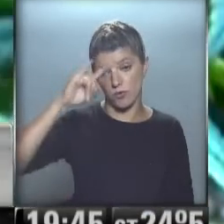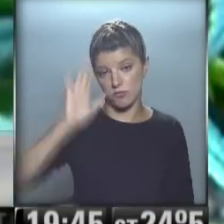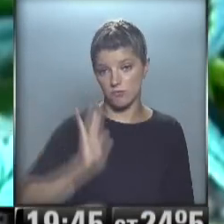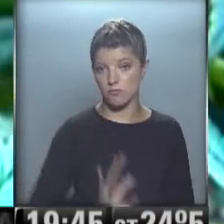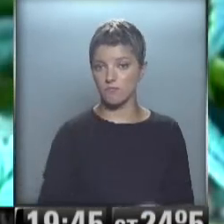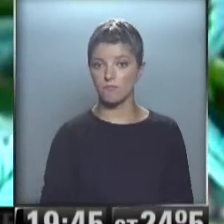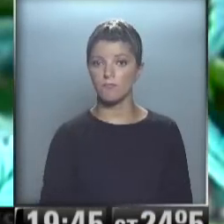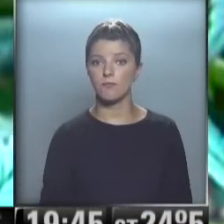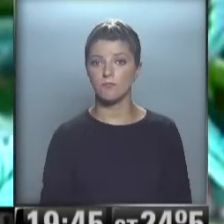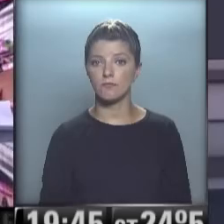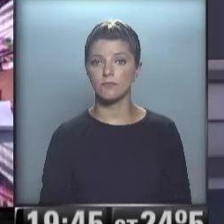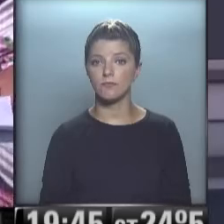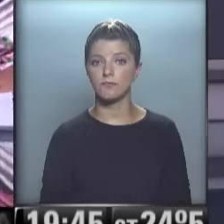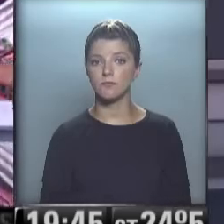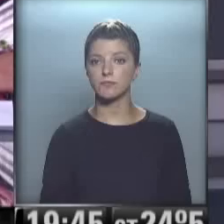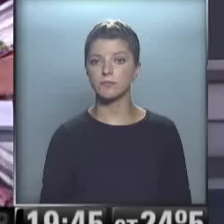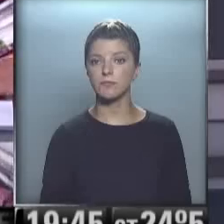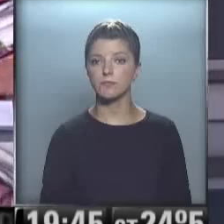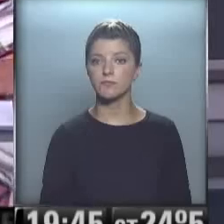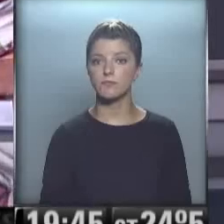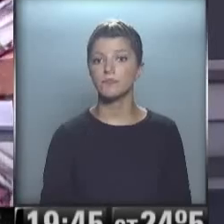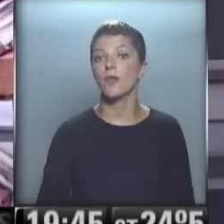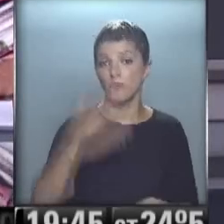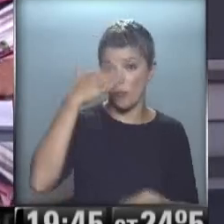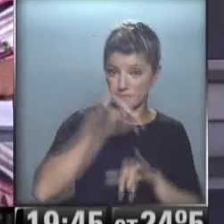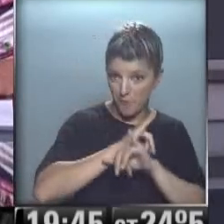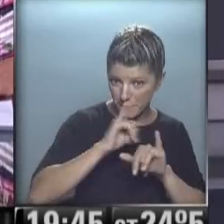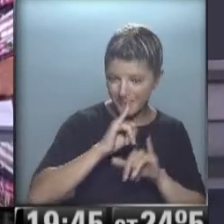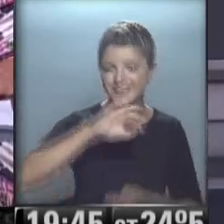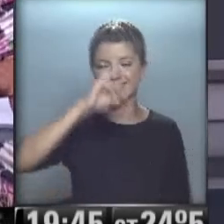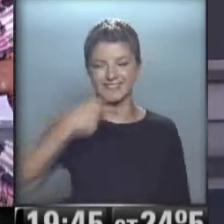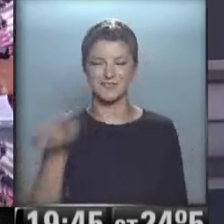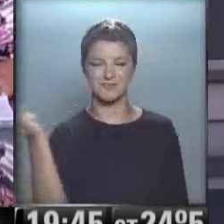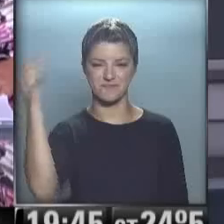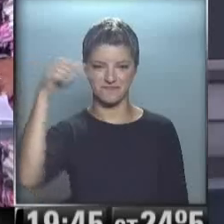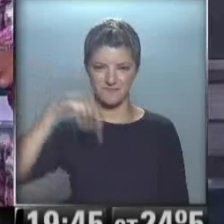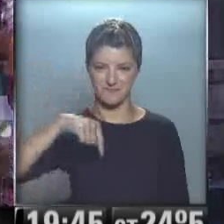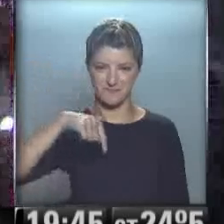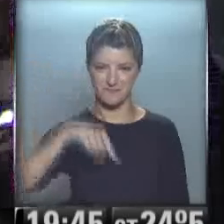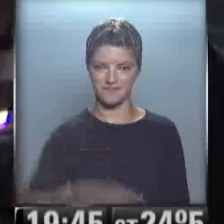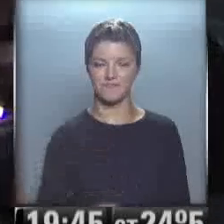Última pausa. Enseguida estamos con Vamos. Ustedes.